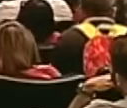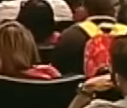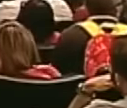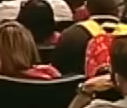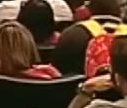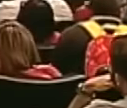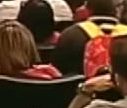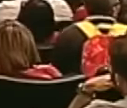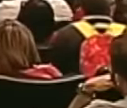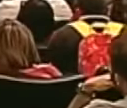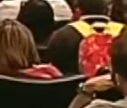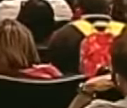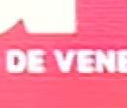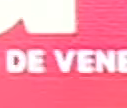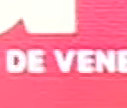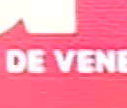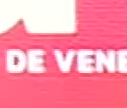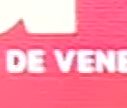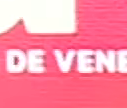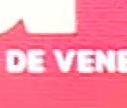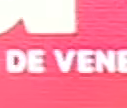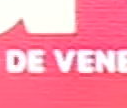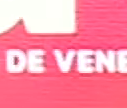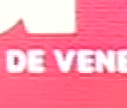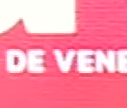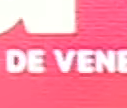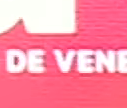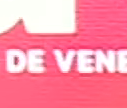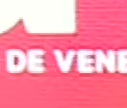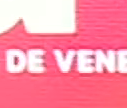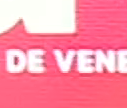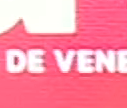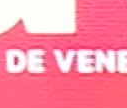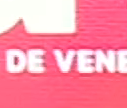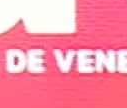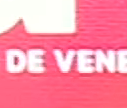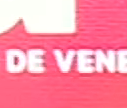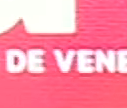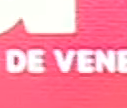odian, hermanos, hermanas, nos odian.